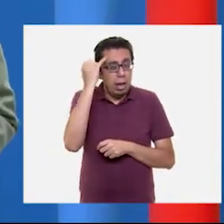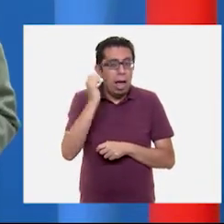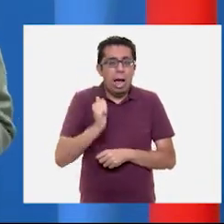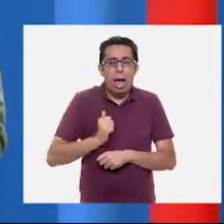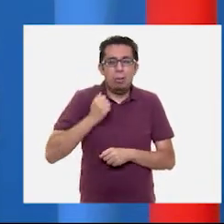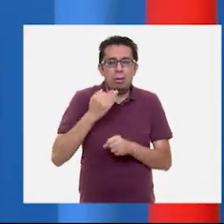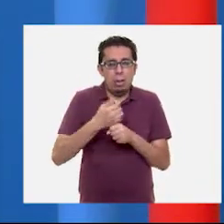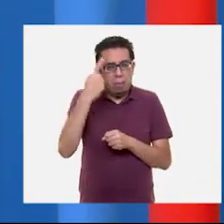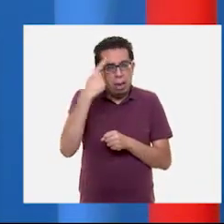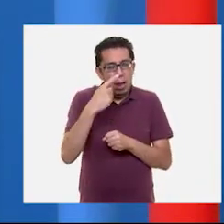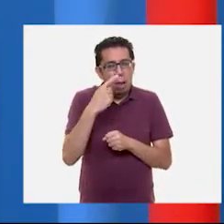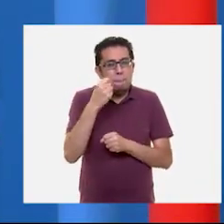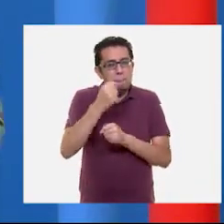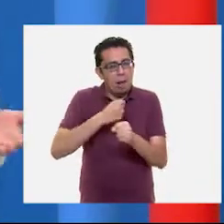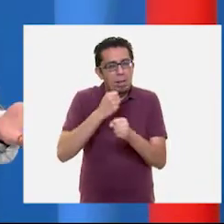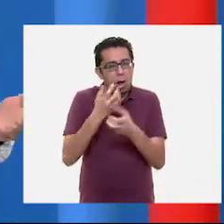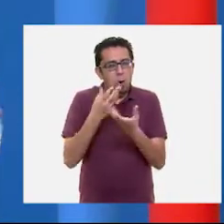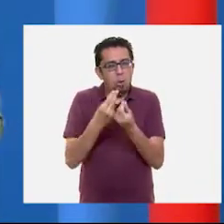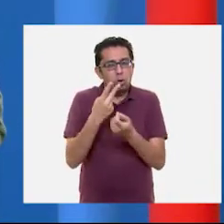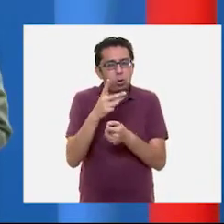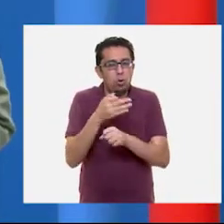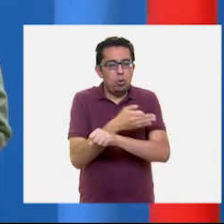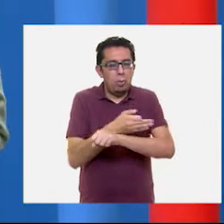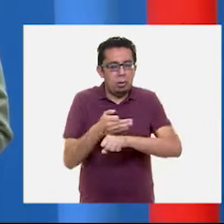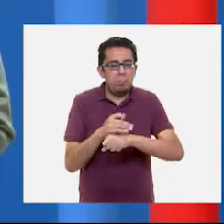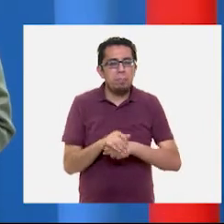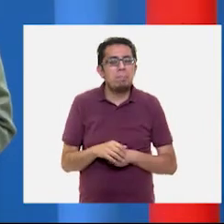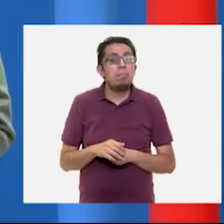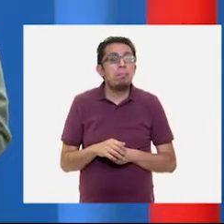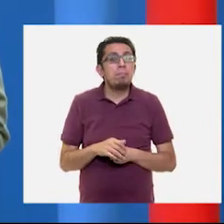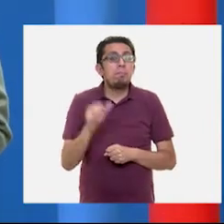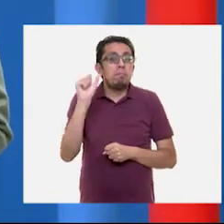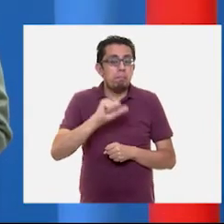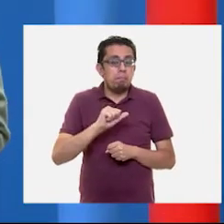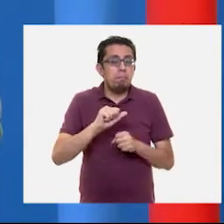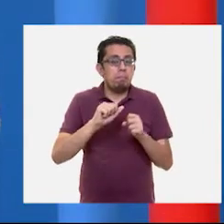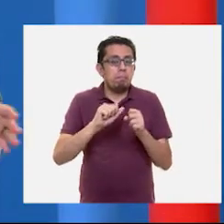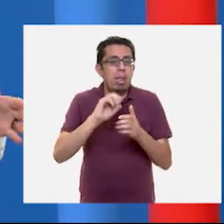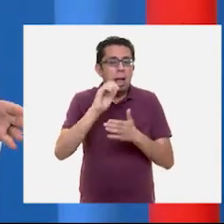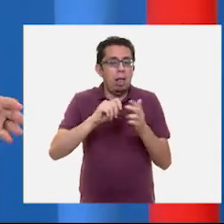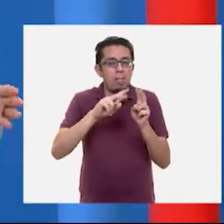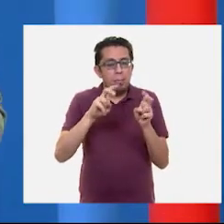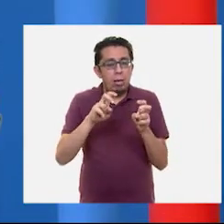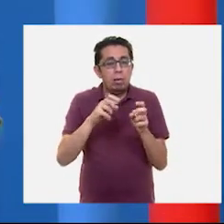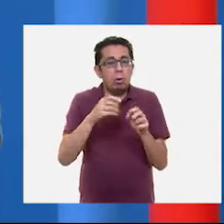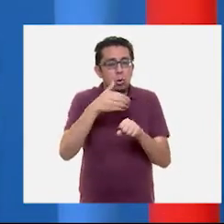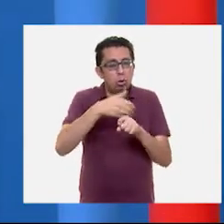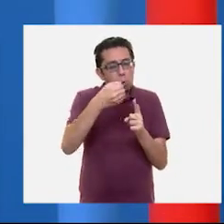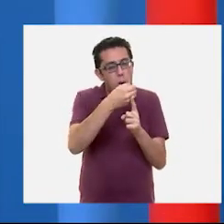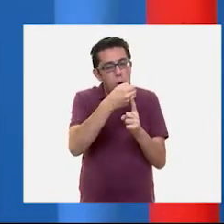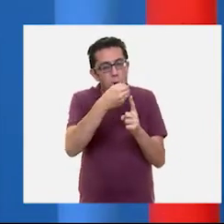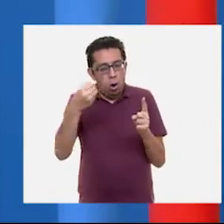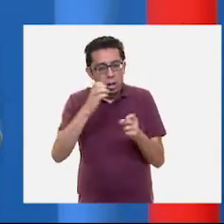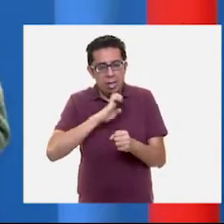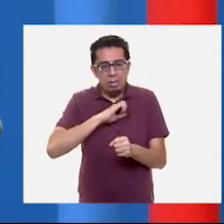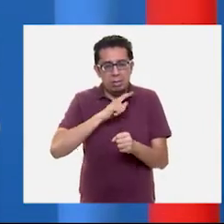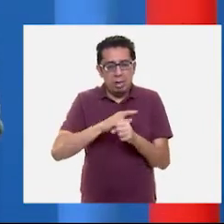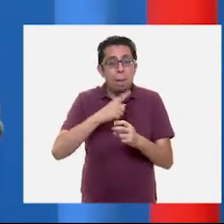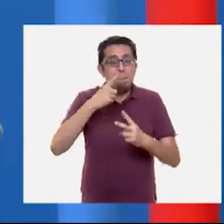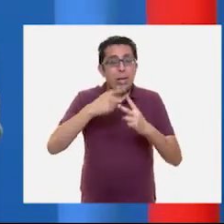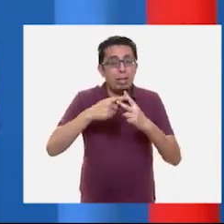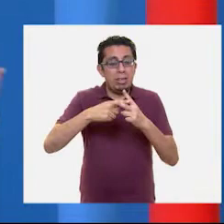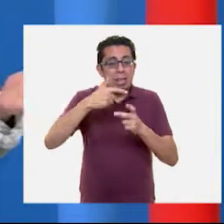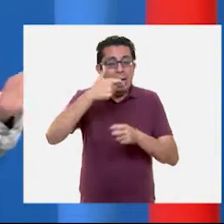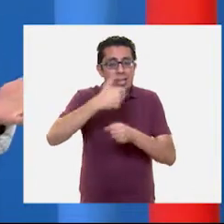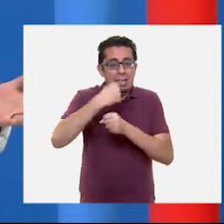para practicarla y platica con tu familia en tu lengua materna. Por hoy hemos terminado con Sucesiones Especiales de Matemáticas de Sexto